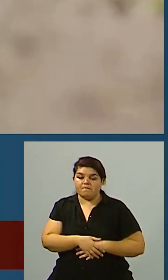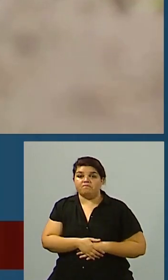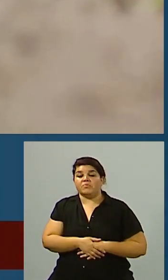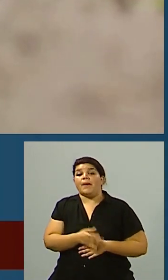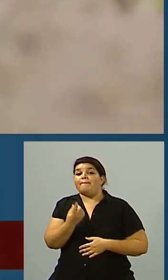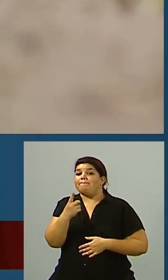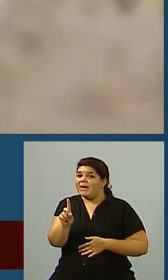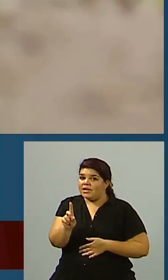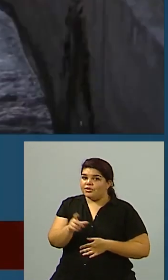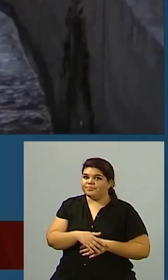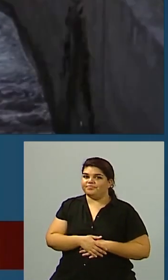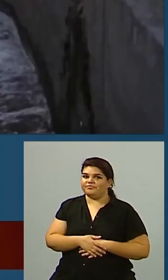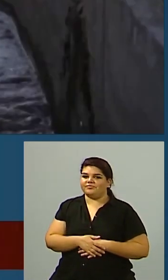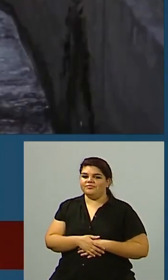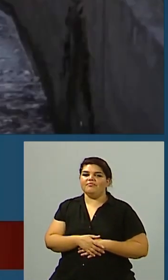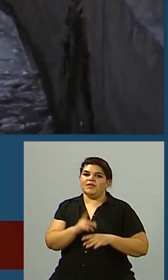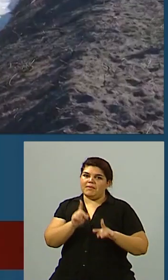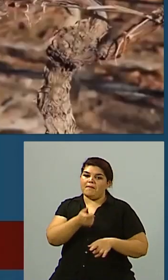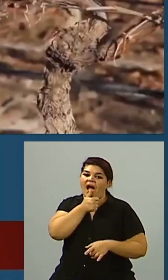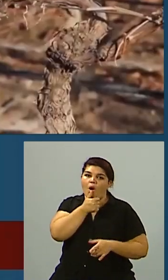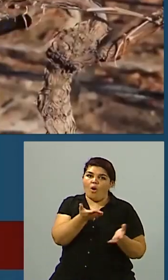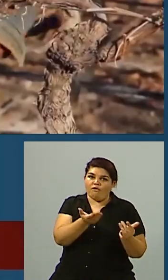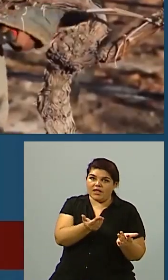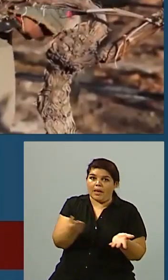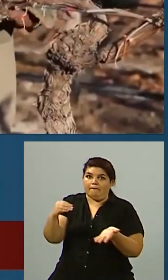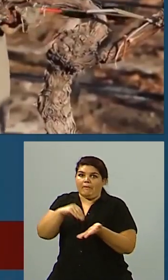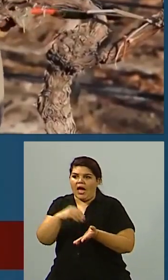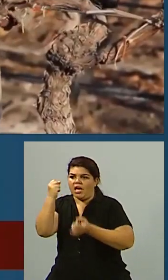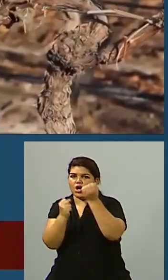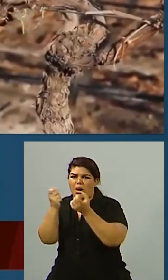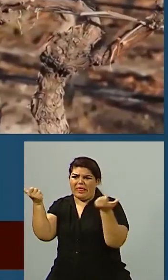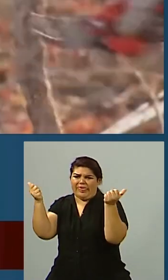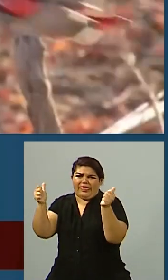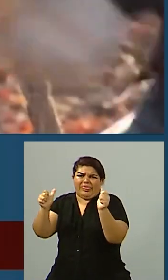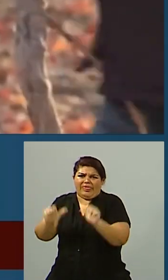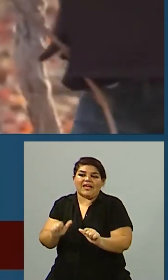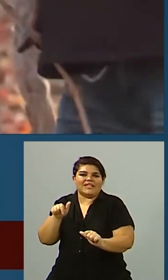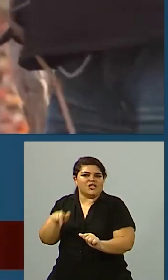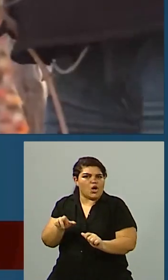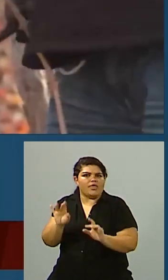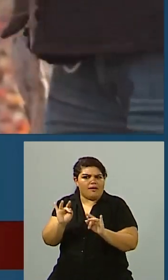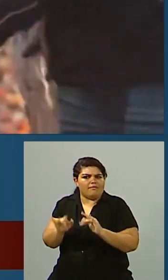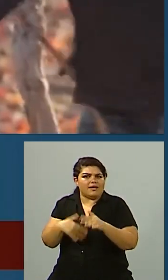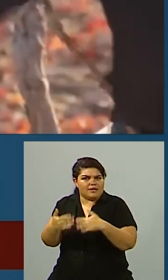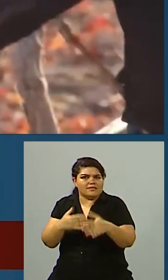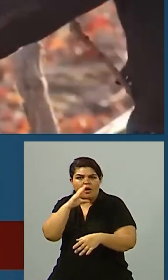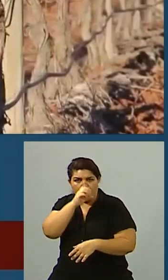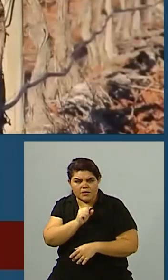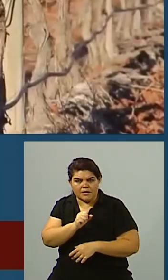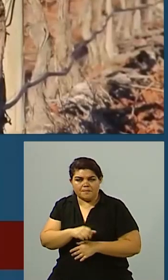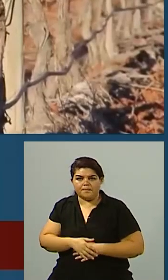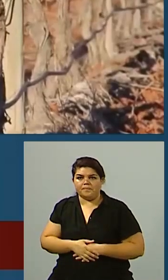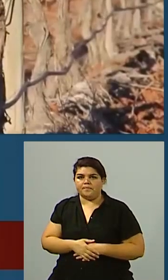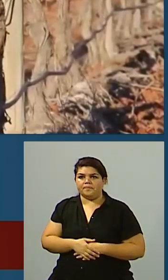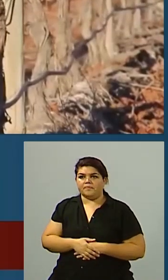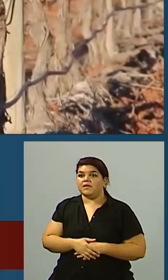aquellos que le permite seguir o no en la actividad. Tal cual. Usted hablaba de esto de optimizar el